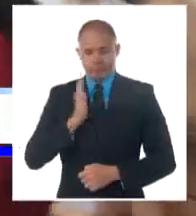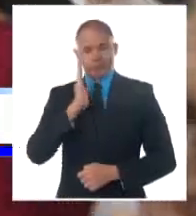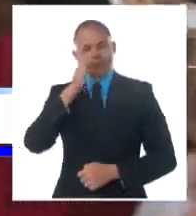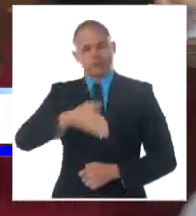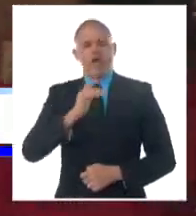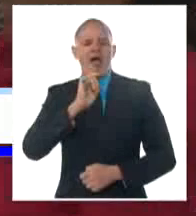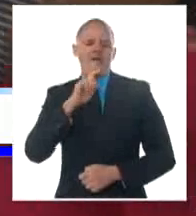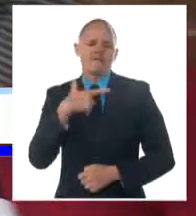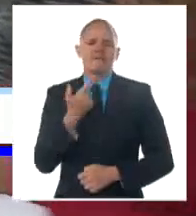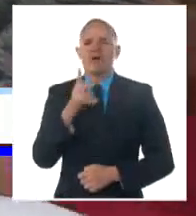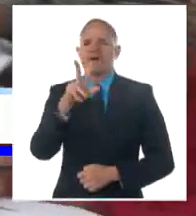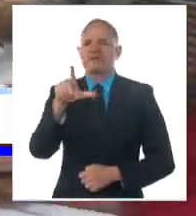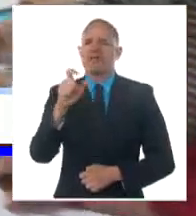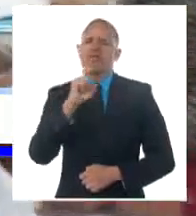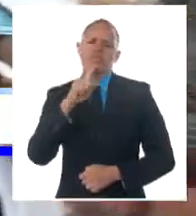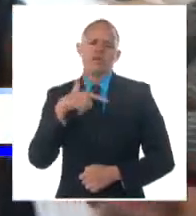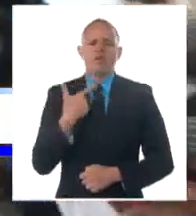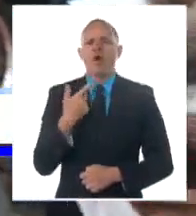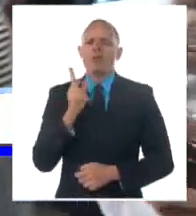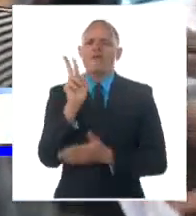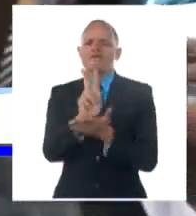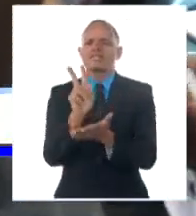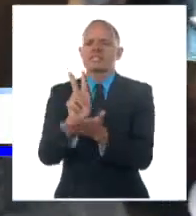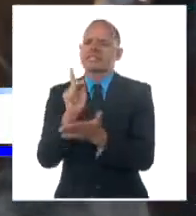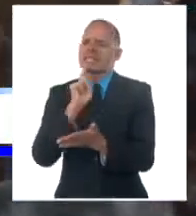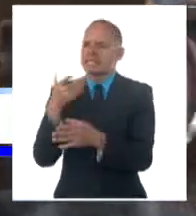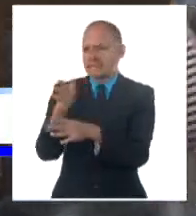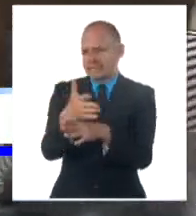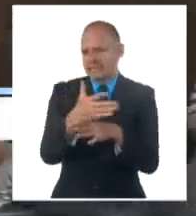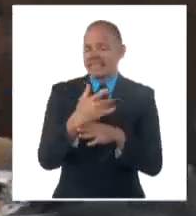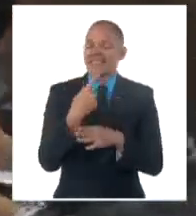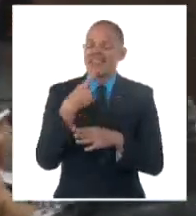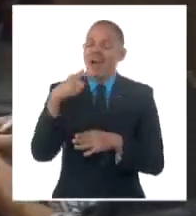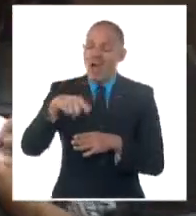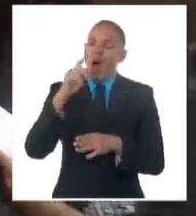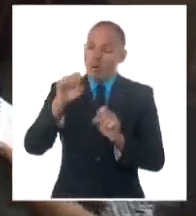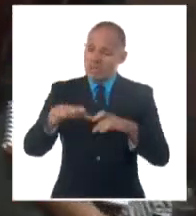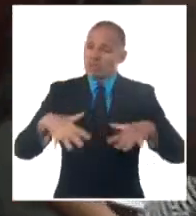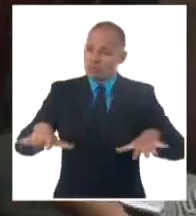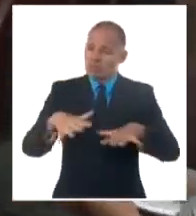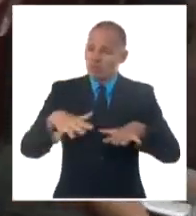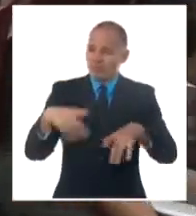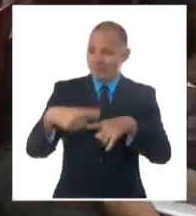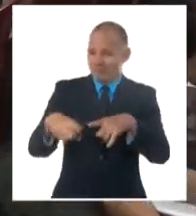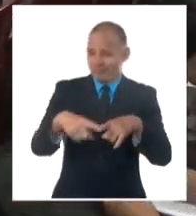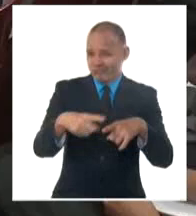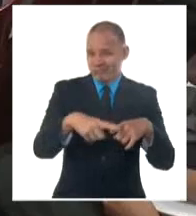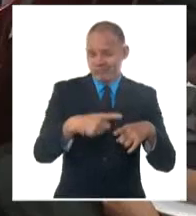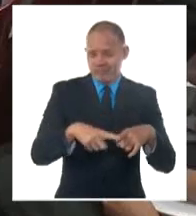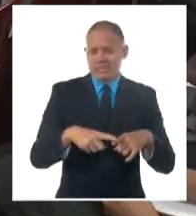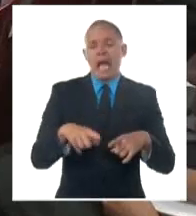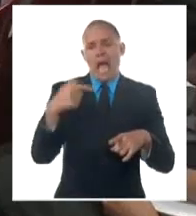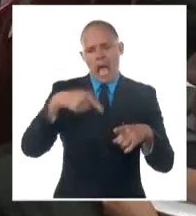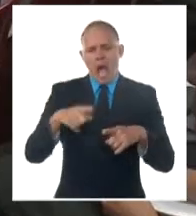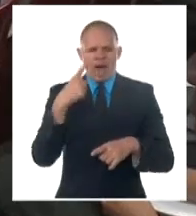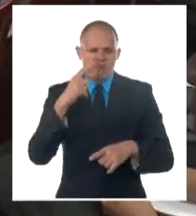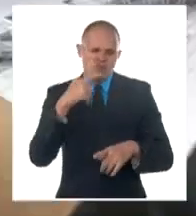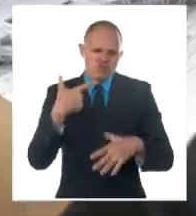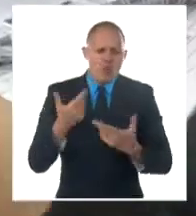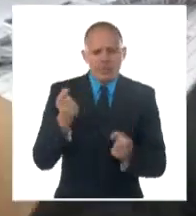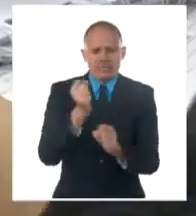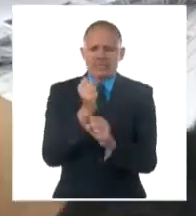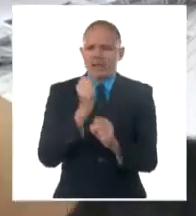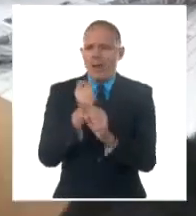que se desarrollan estas visitas integrales es complejo y los resultados en esta evaluación al partido como organización política no son